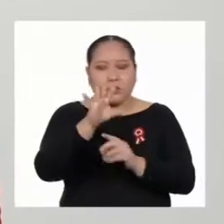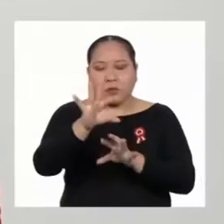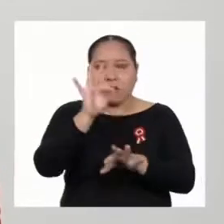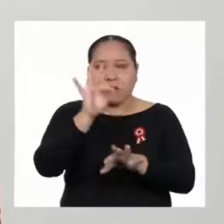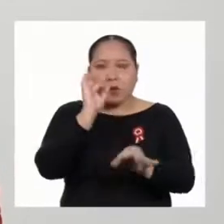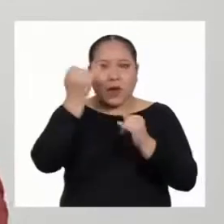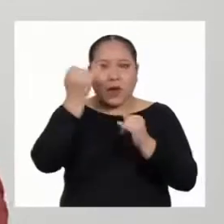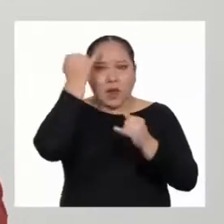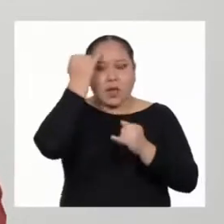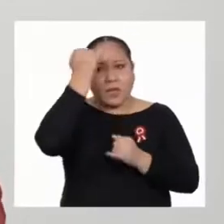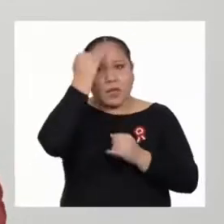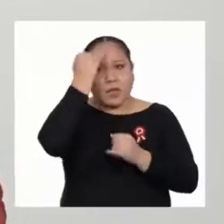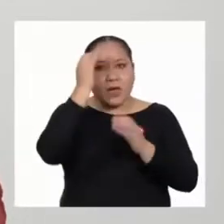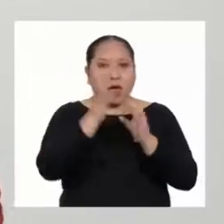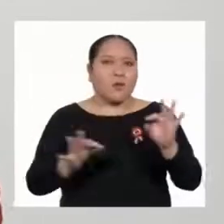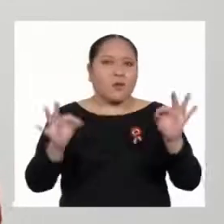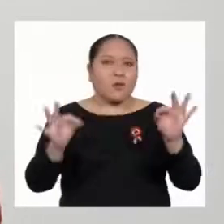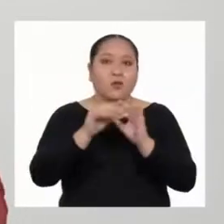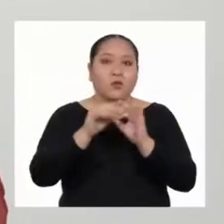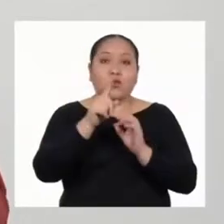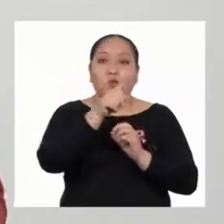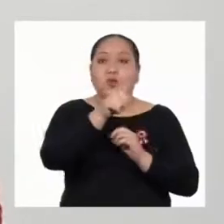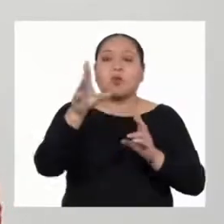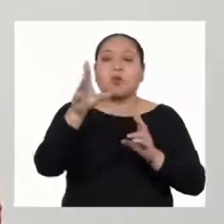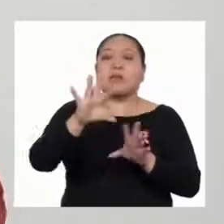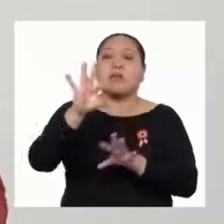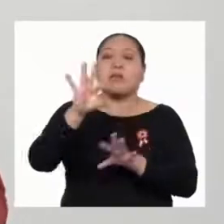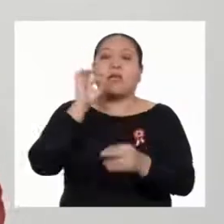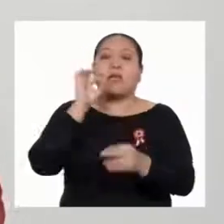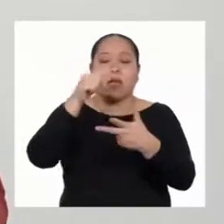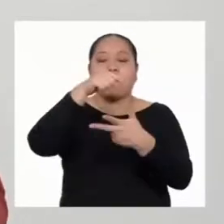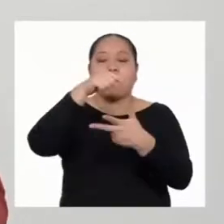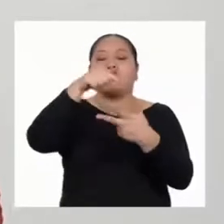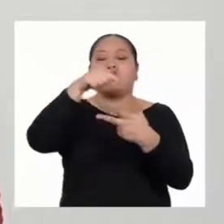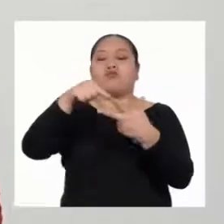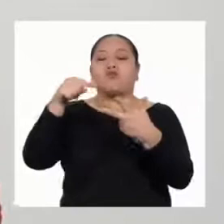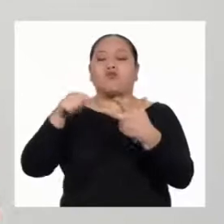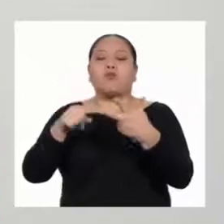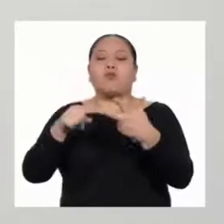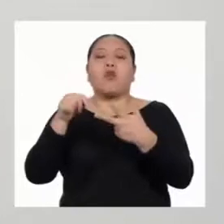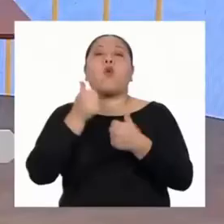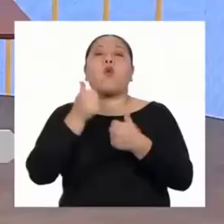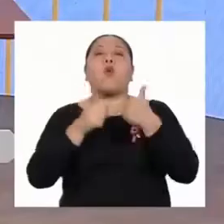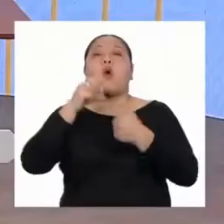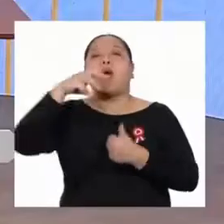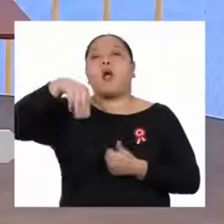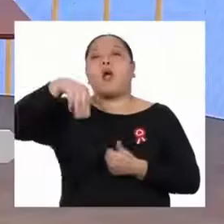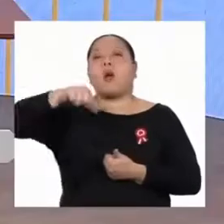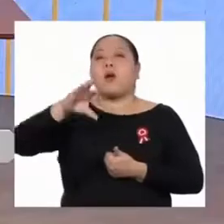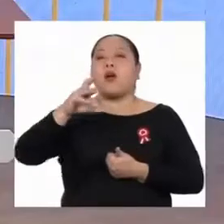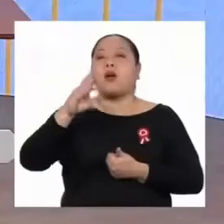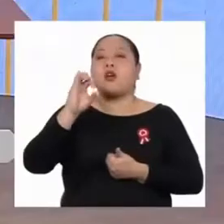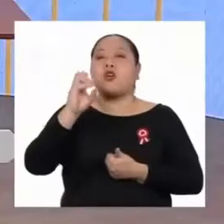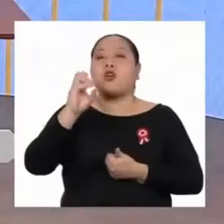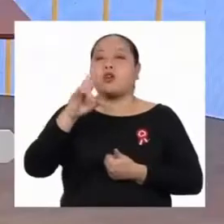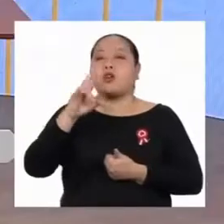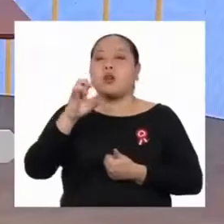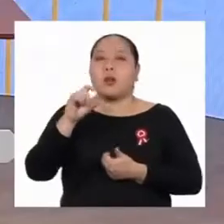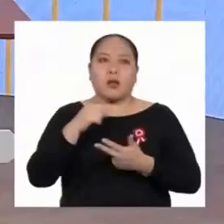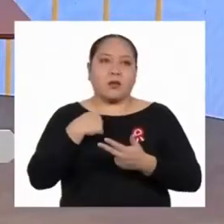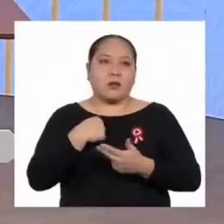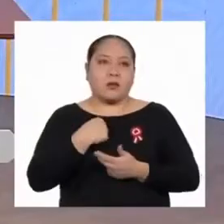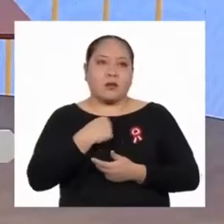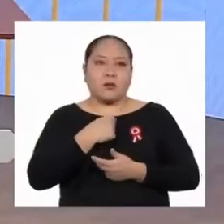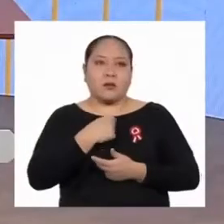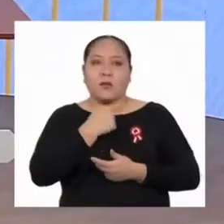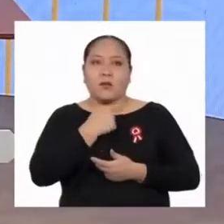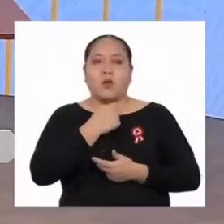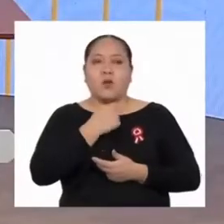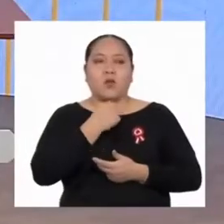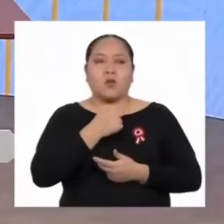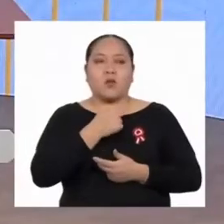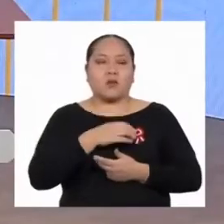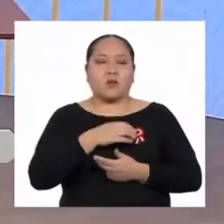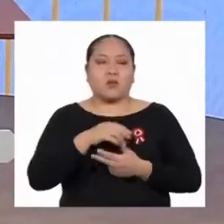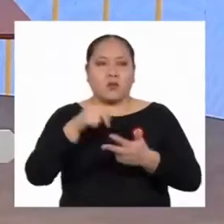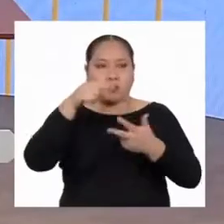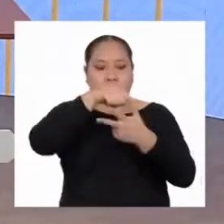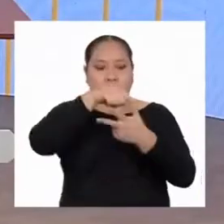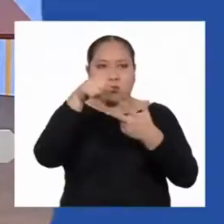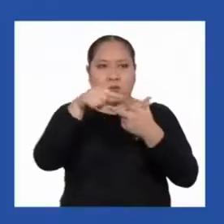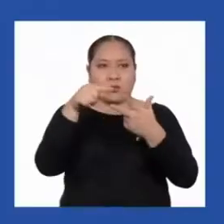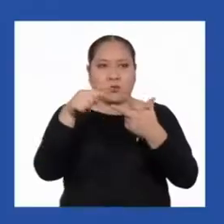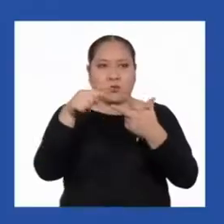principal. Esta vez elijan ustedes la macrorregla que prefieran utilizar. Mi favorita es la macrorregla de